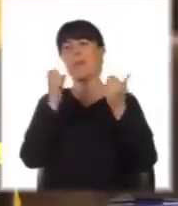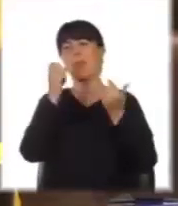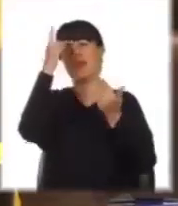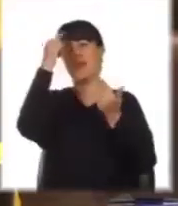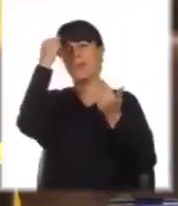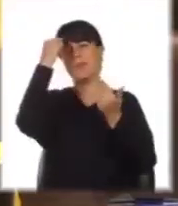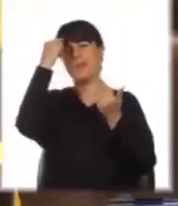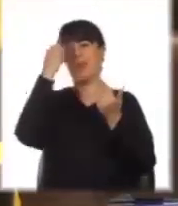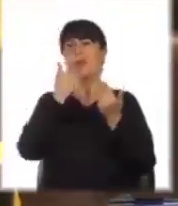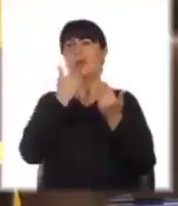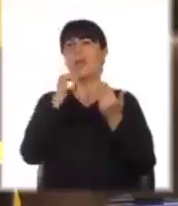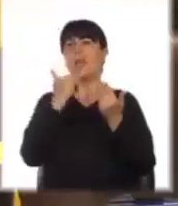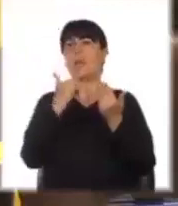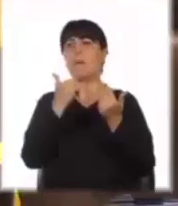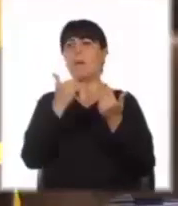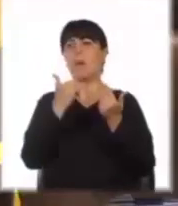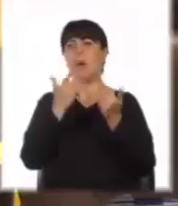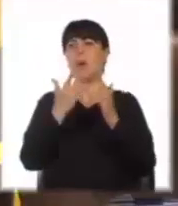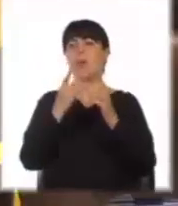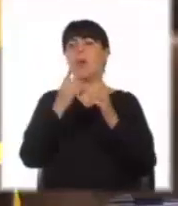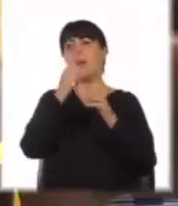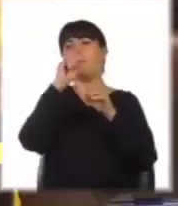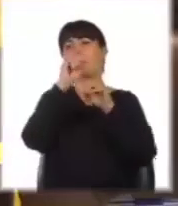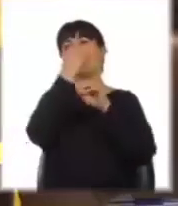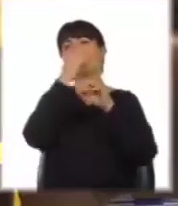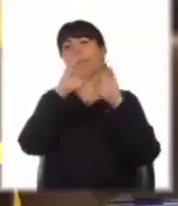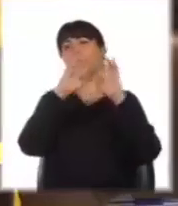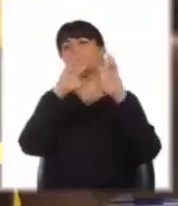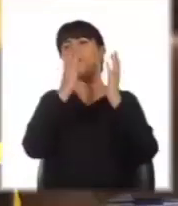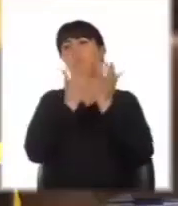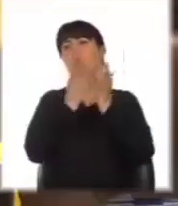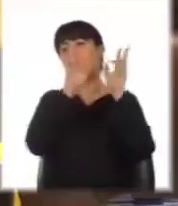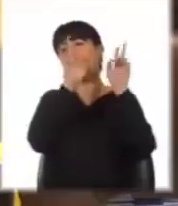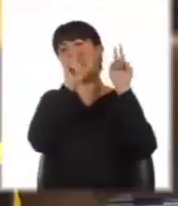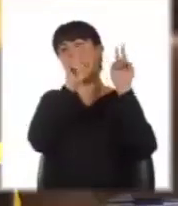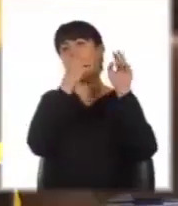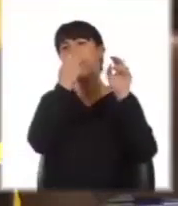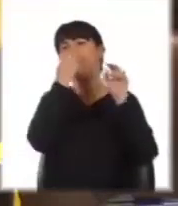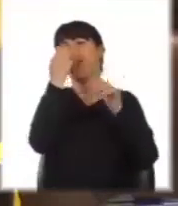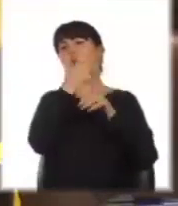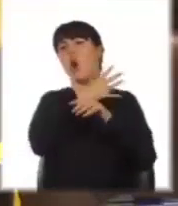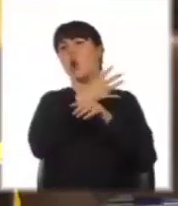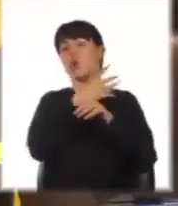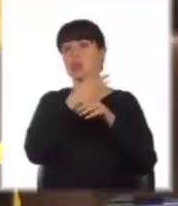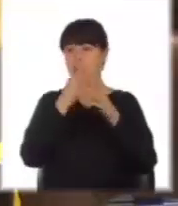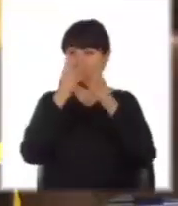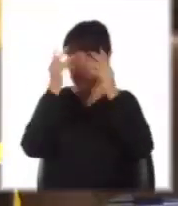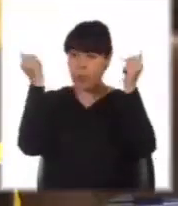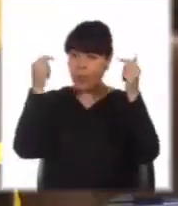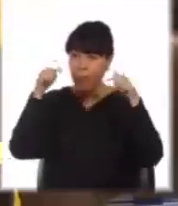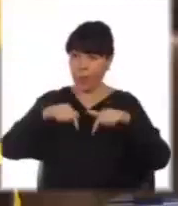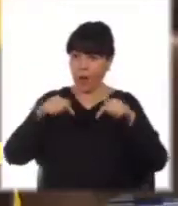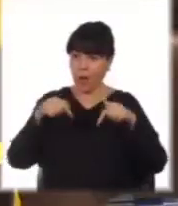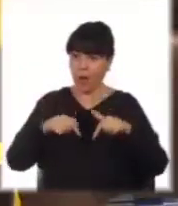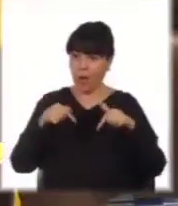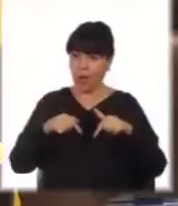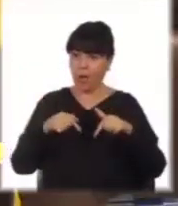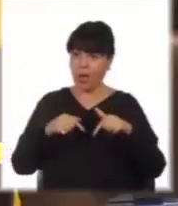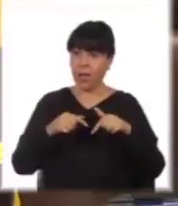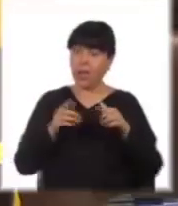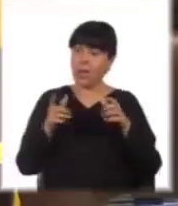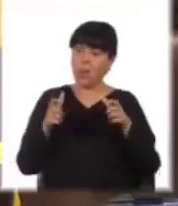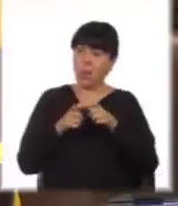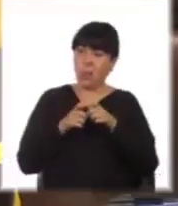los ejemplos del primer mundo, entre comillas, son los mejores, pero nos olvidamos de que aquí en nuestro pequeño